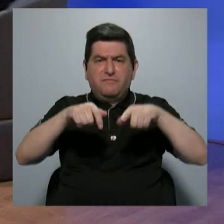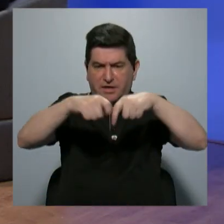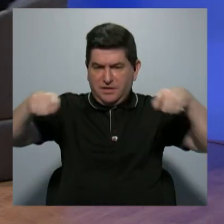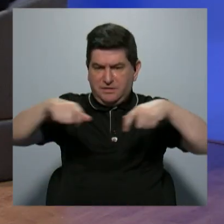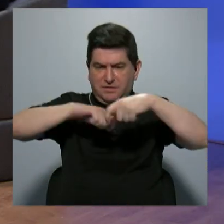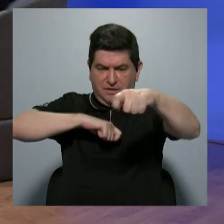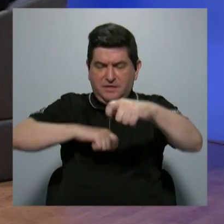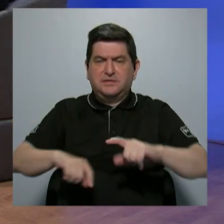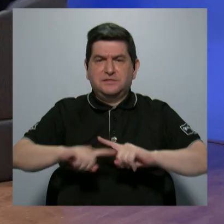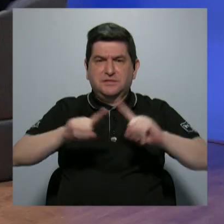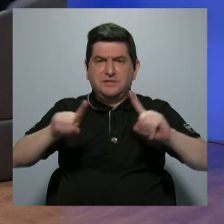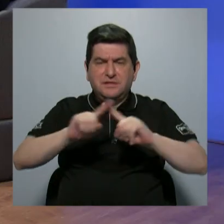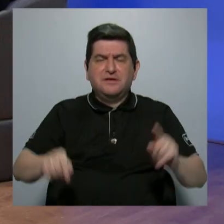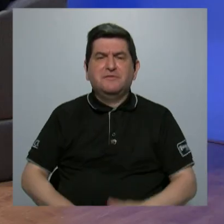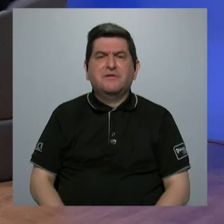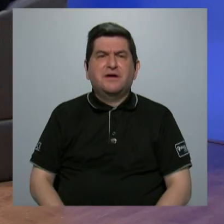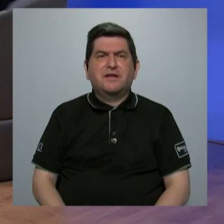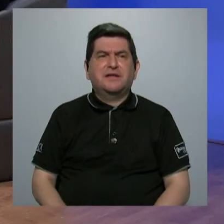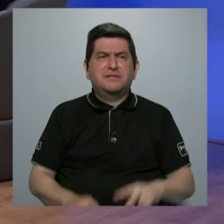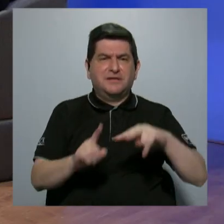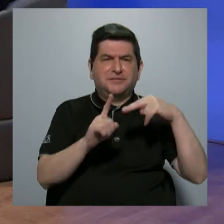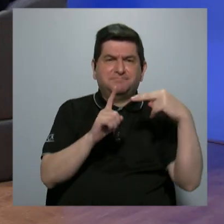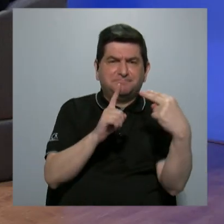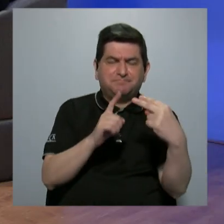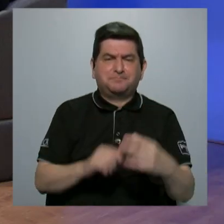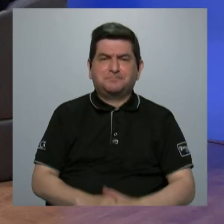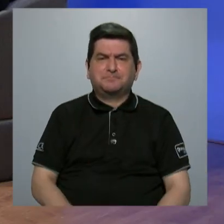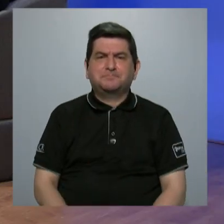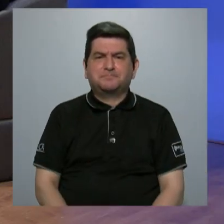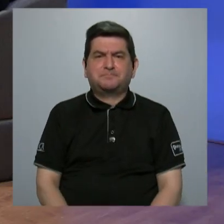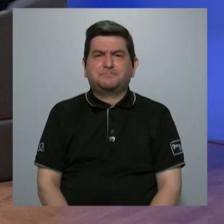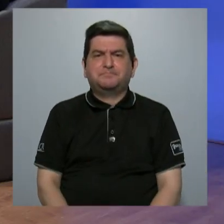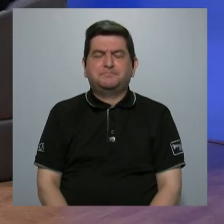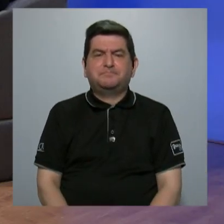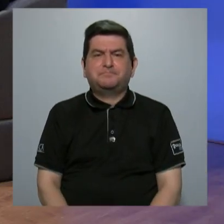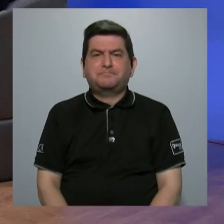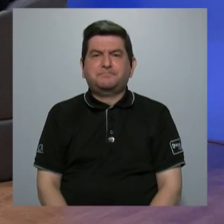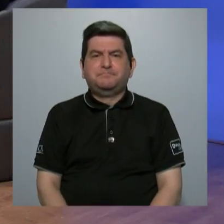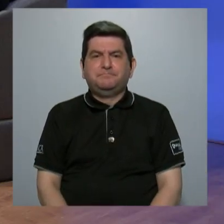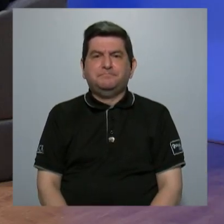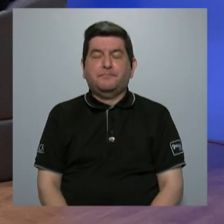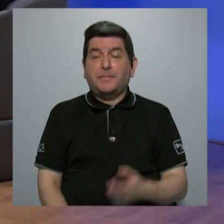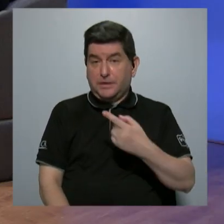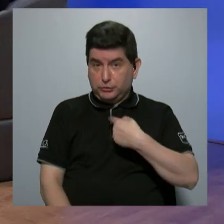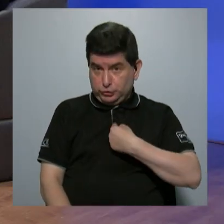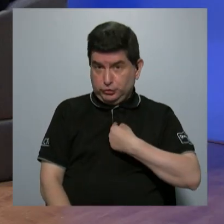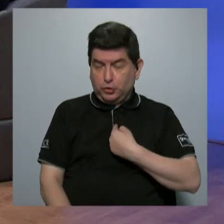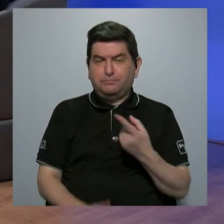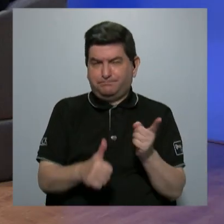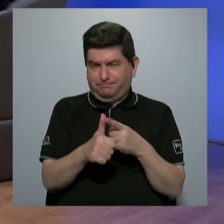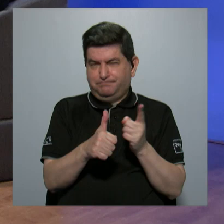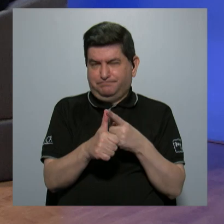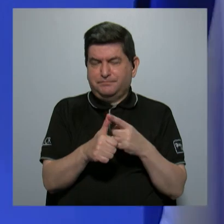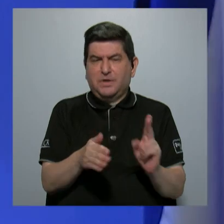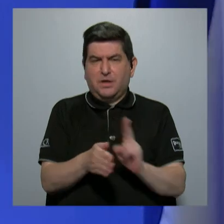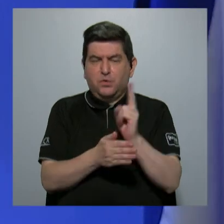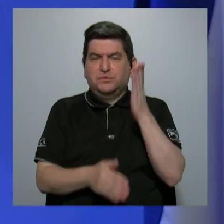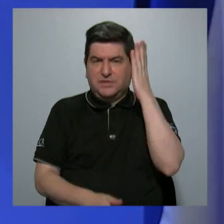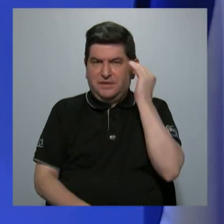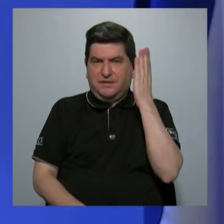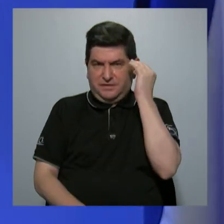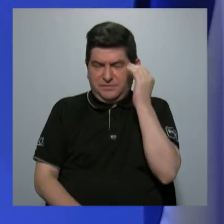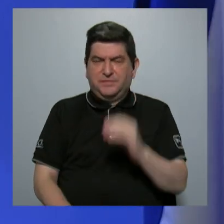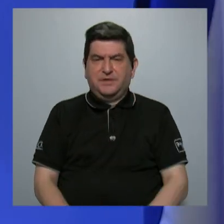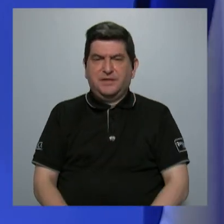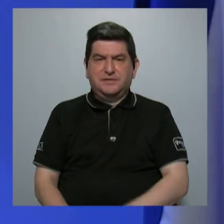vienen de distintas partes, ¿no? Y entonces yo haría en primer lugar uso de mi experiencia